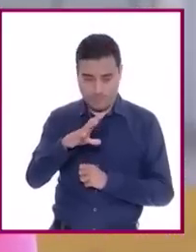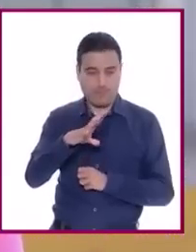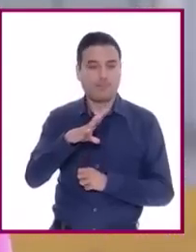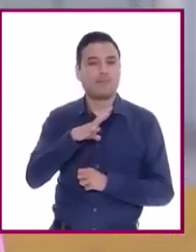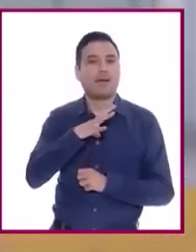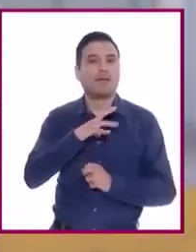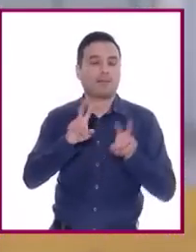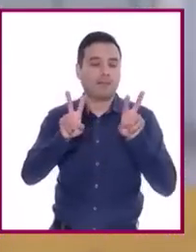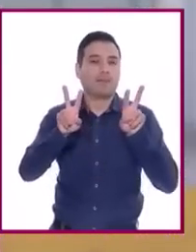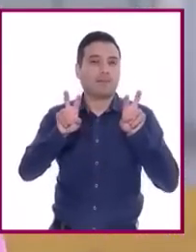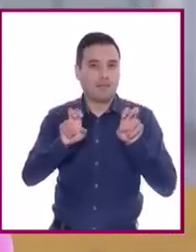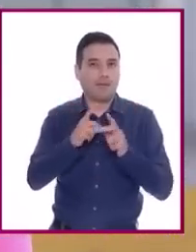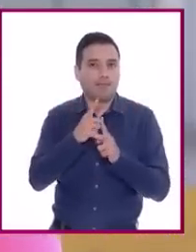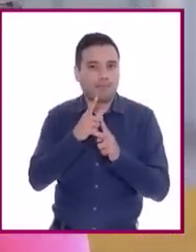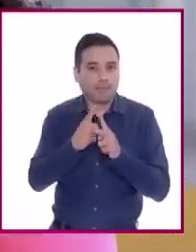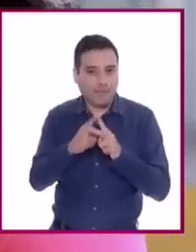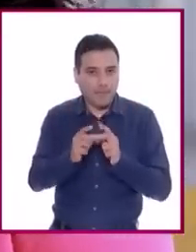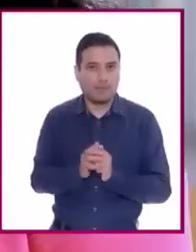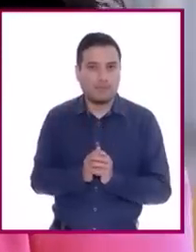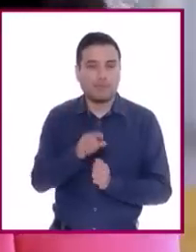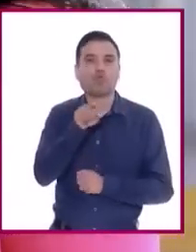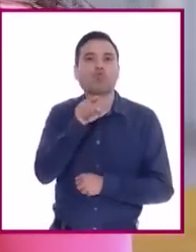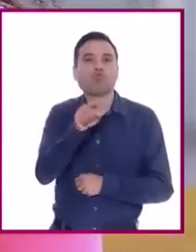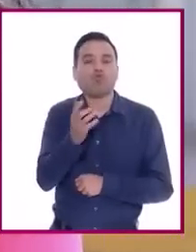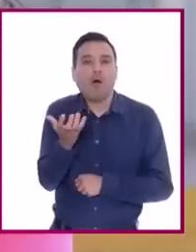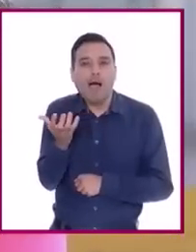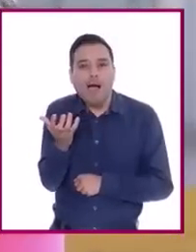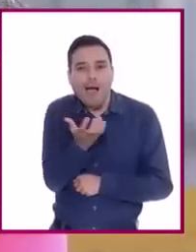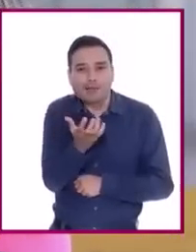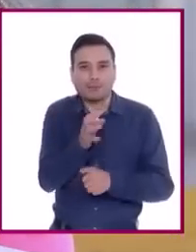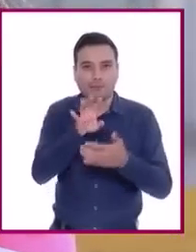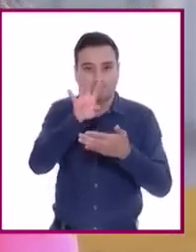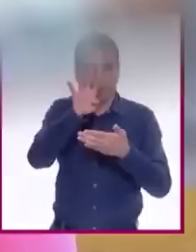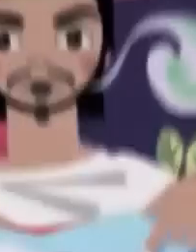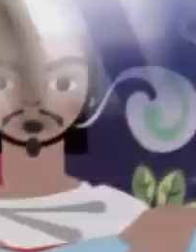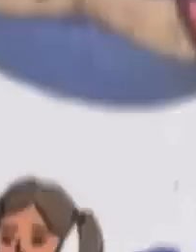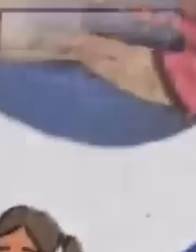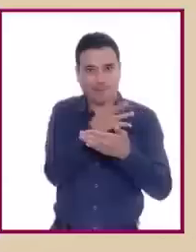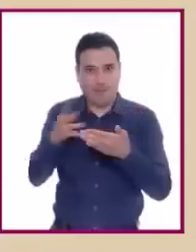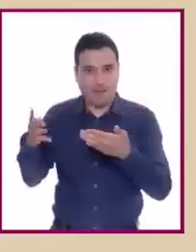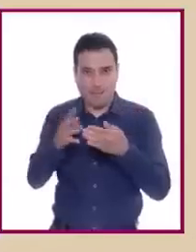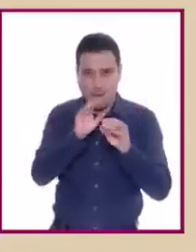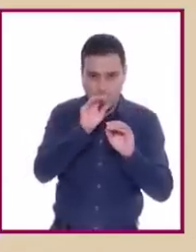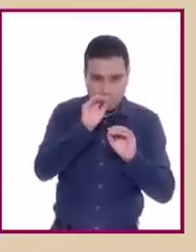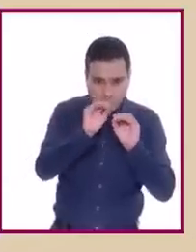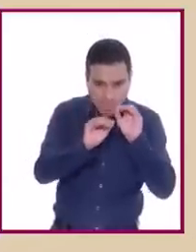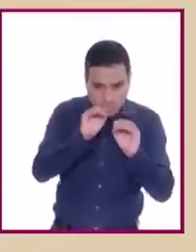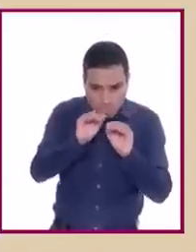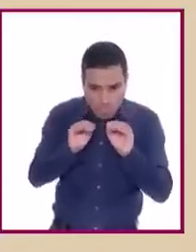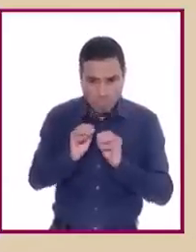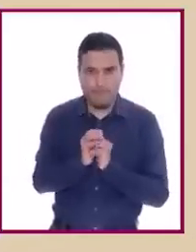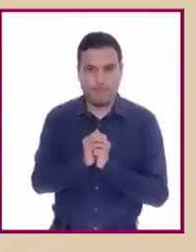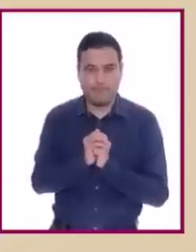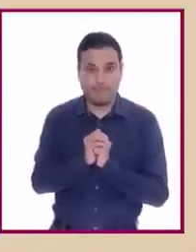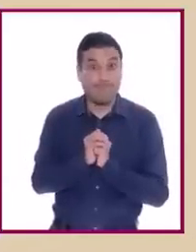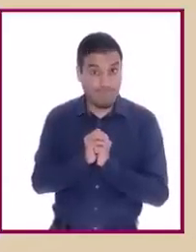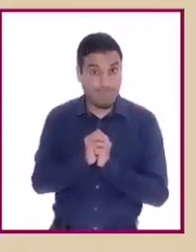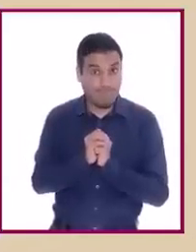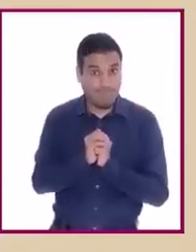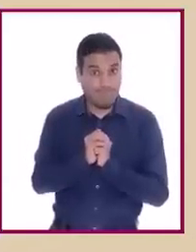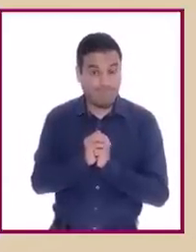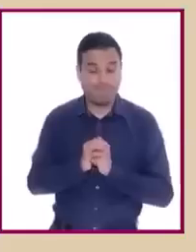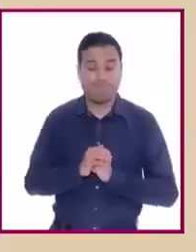del diseño de una tabla Aquí vamos a hacer uso de la información y comenzamos el trabajo